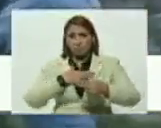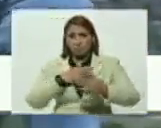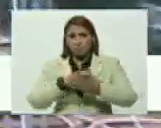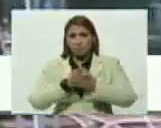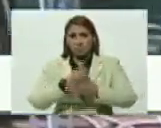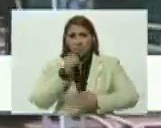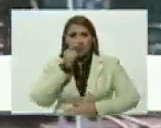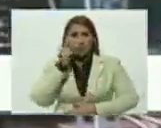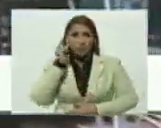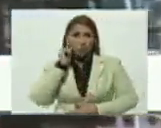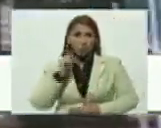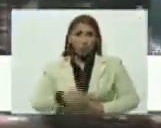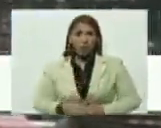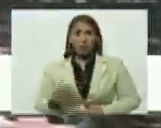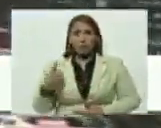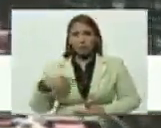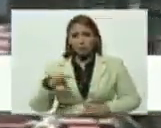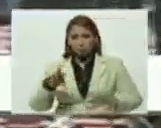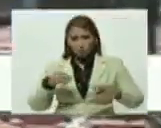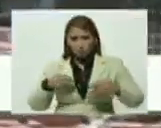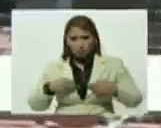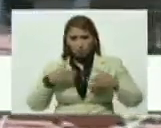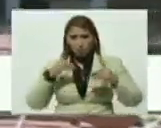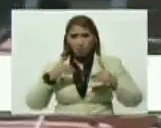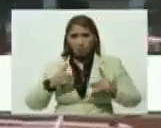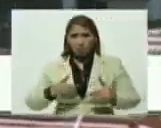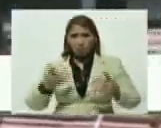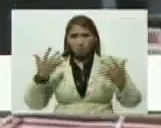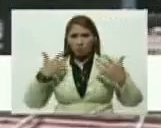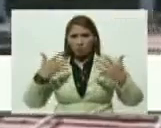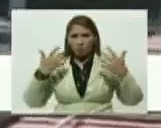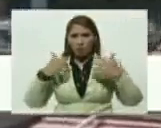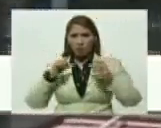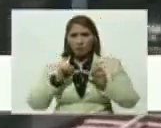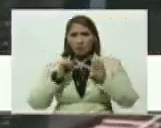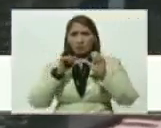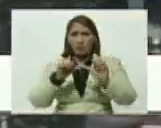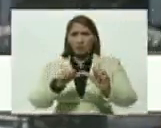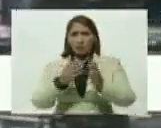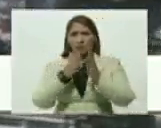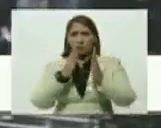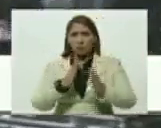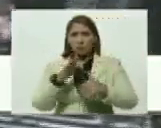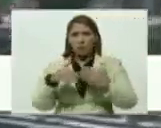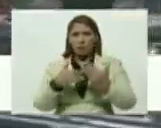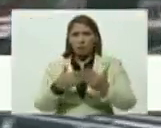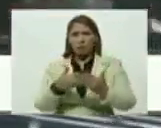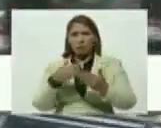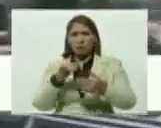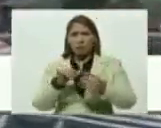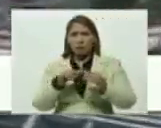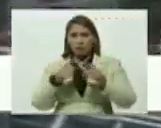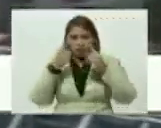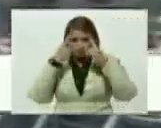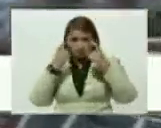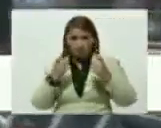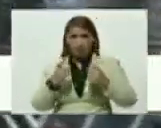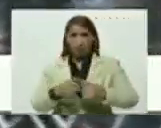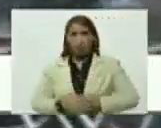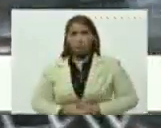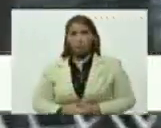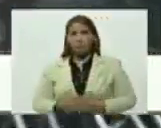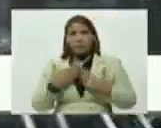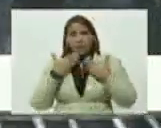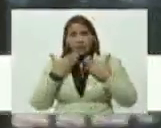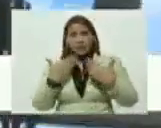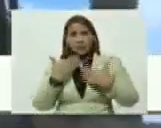yo hemos tomado la decisión de formarnos y seguir los estudios hasta ser ingenieros. Le